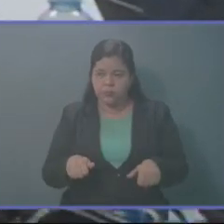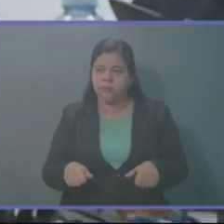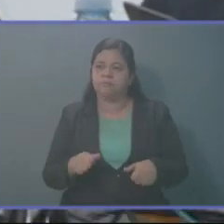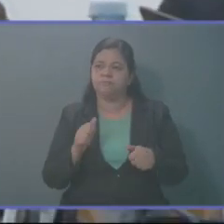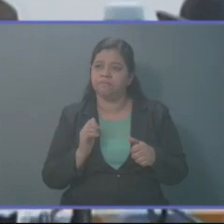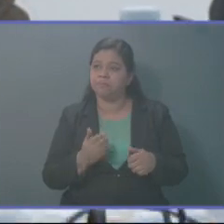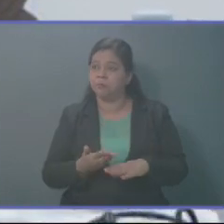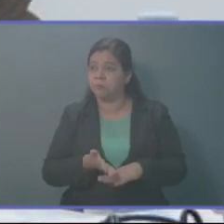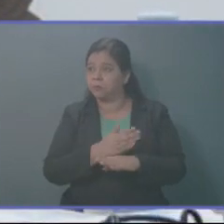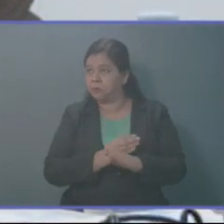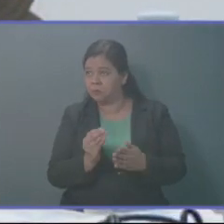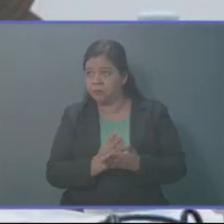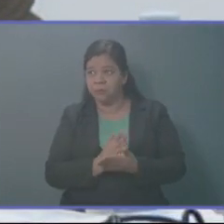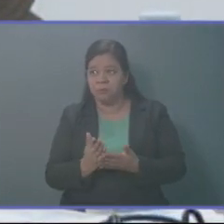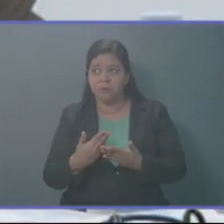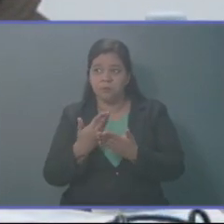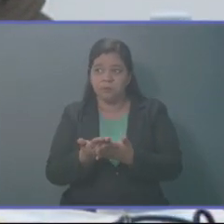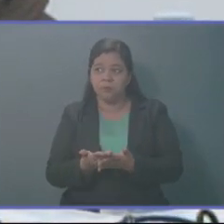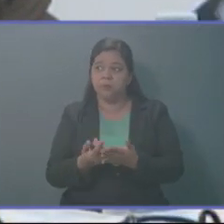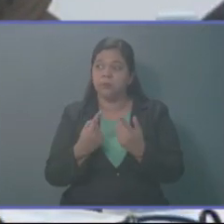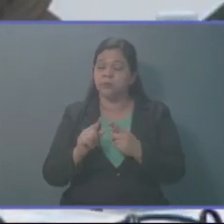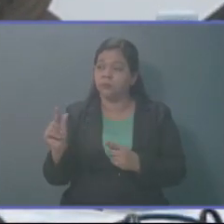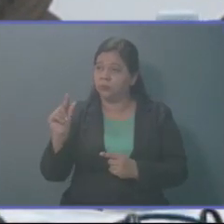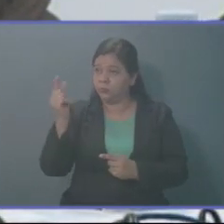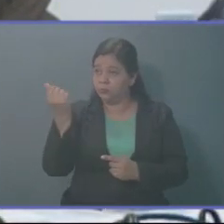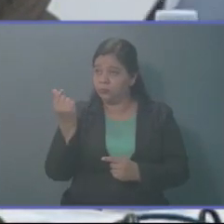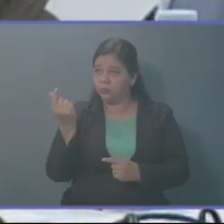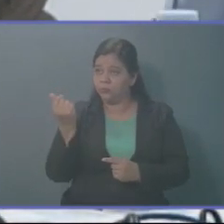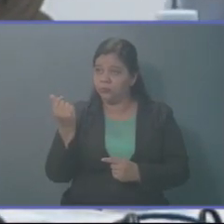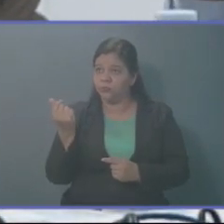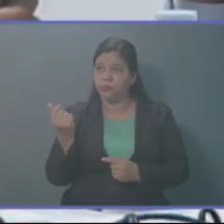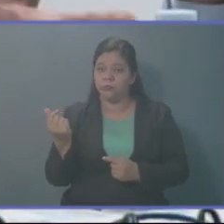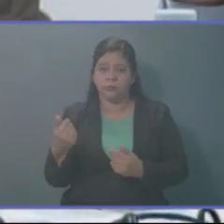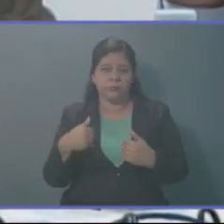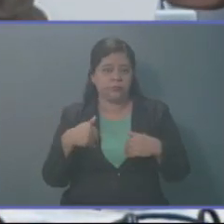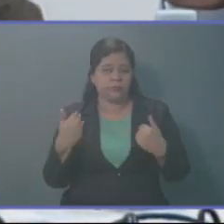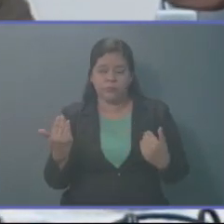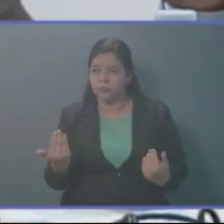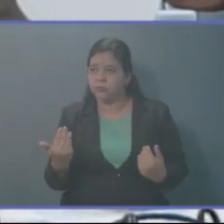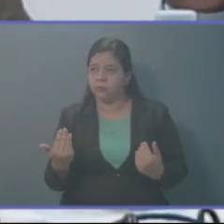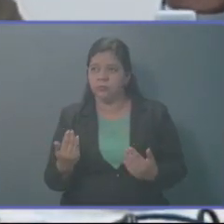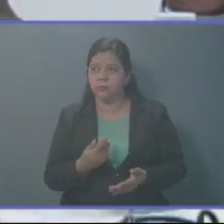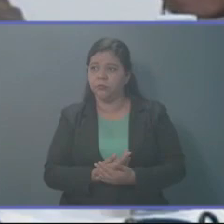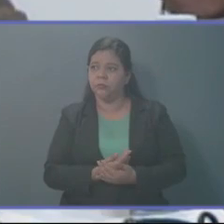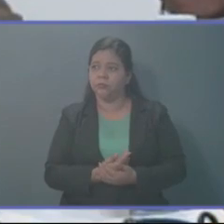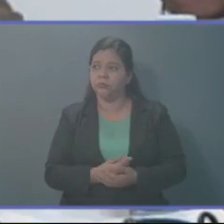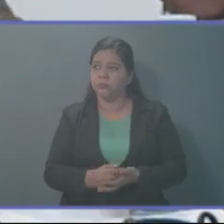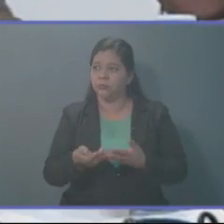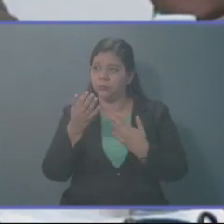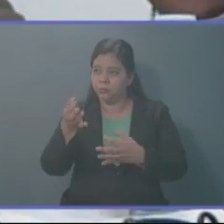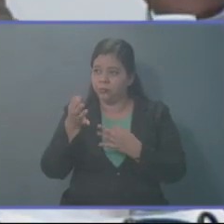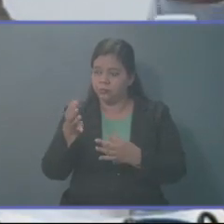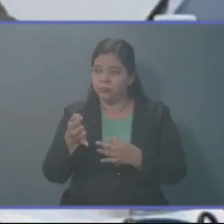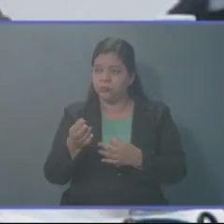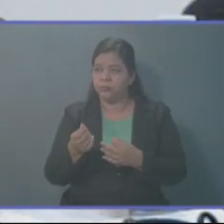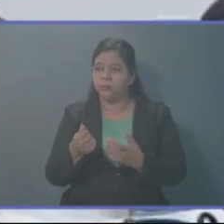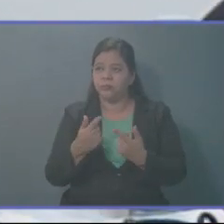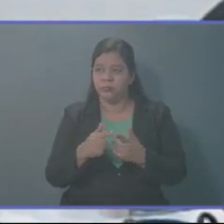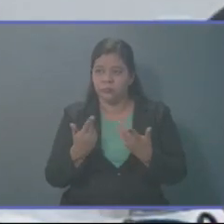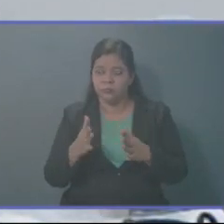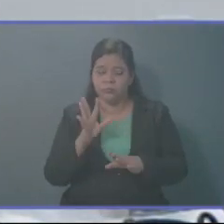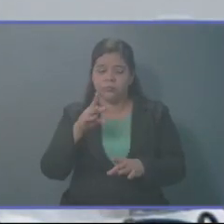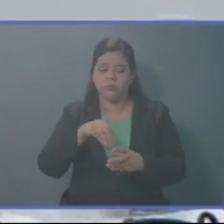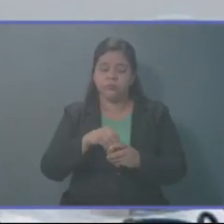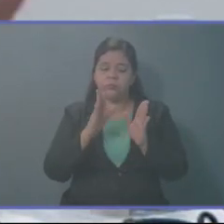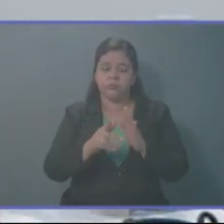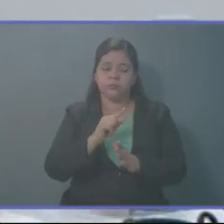mandado. Pues entonces este préstamo no tiene una carta de parte de la